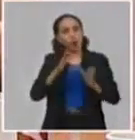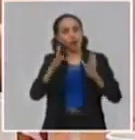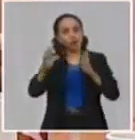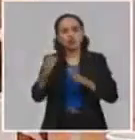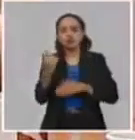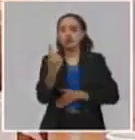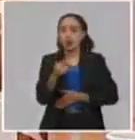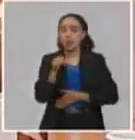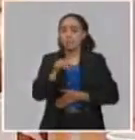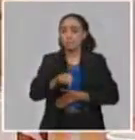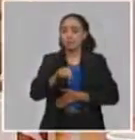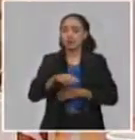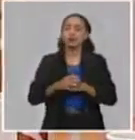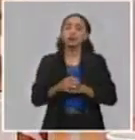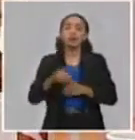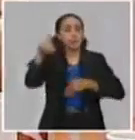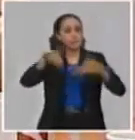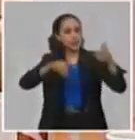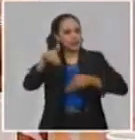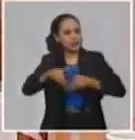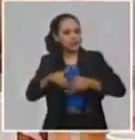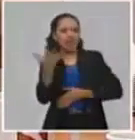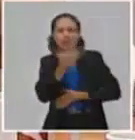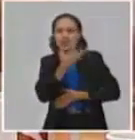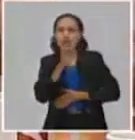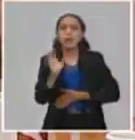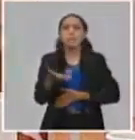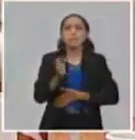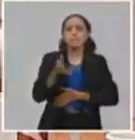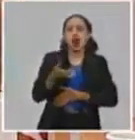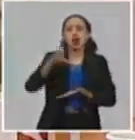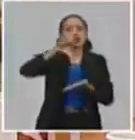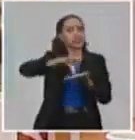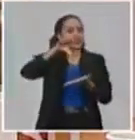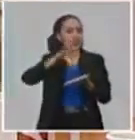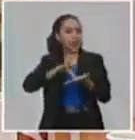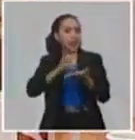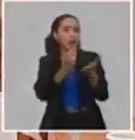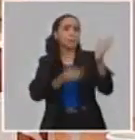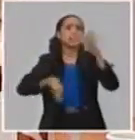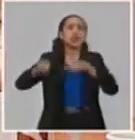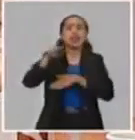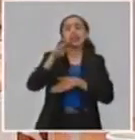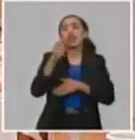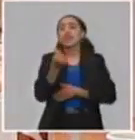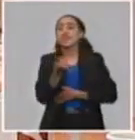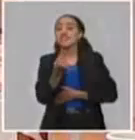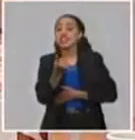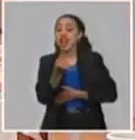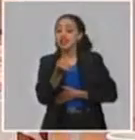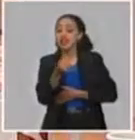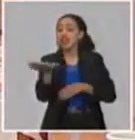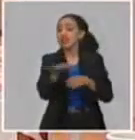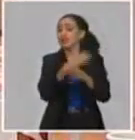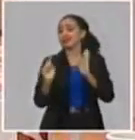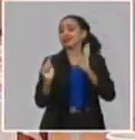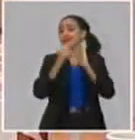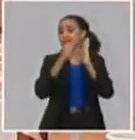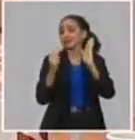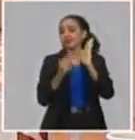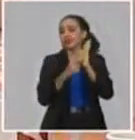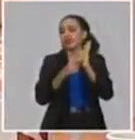en MINCE, está participando el Banco Central, el Ministerio de Finanzas, hay una serie de aspectos que tenemos que ver para que